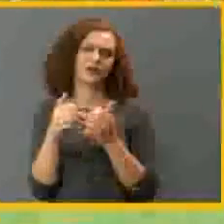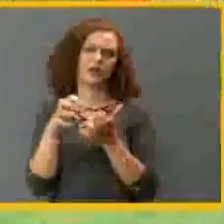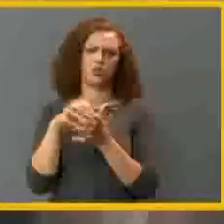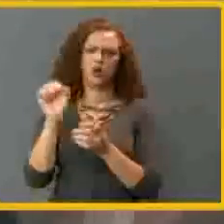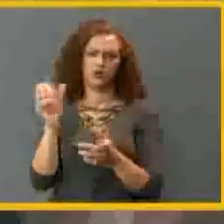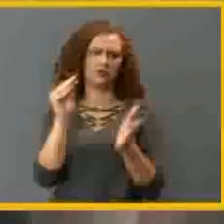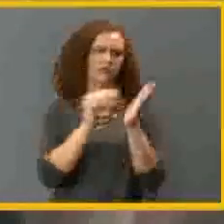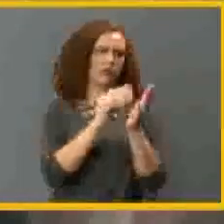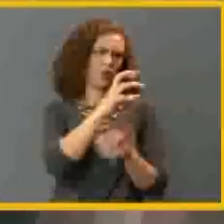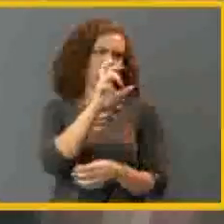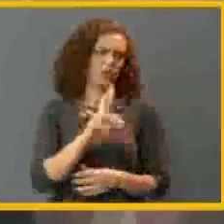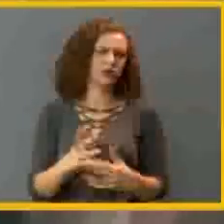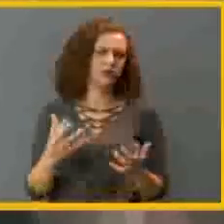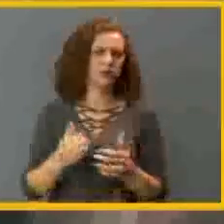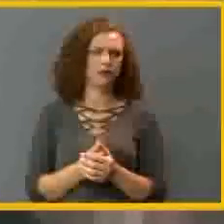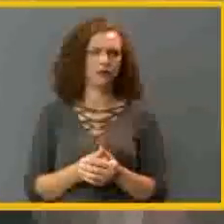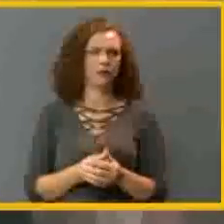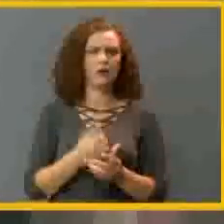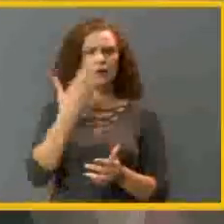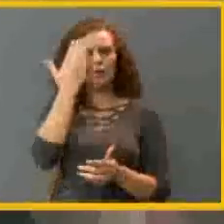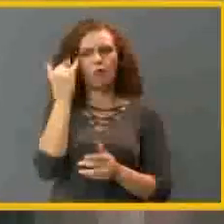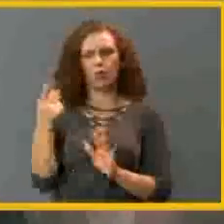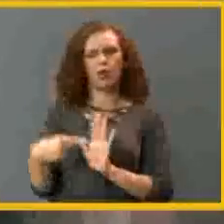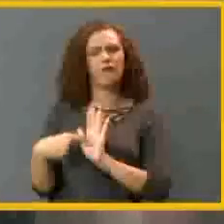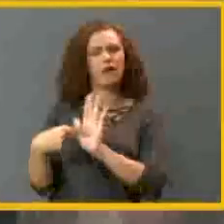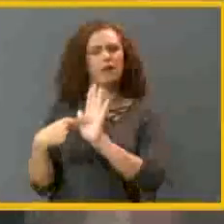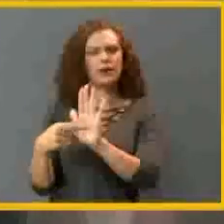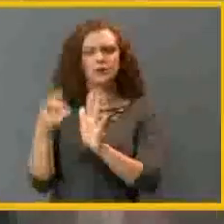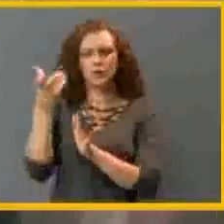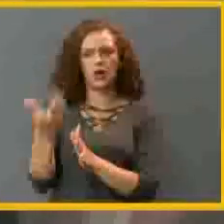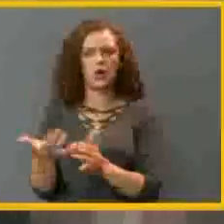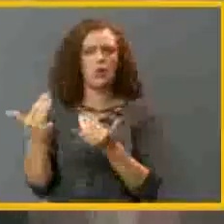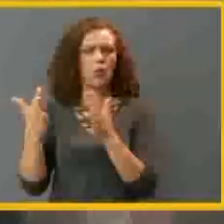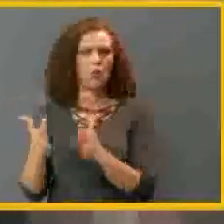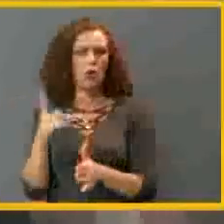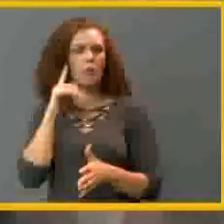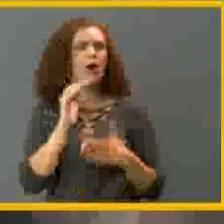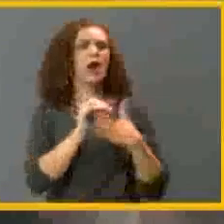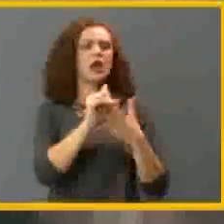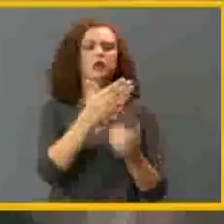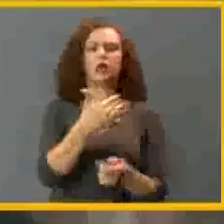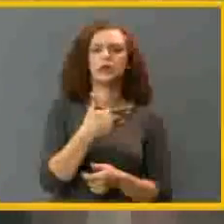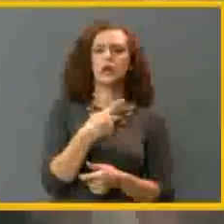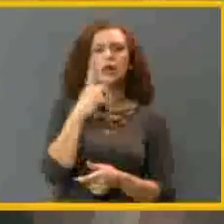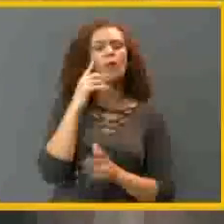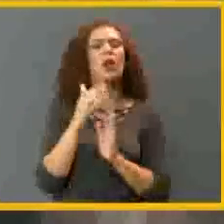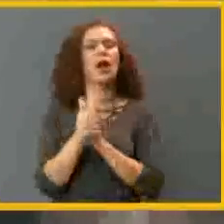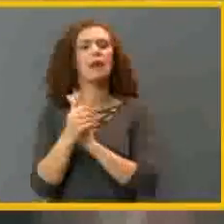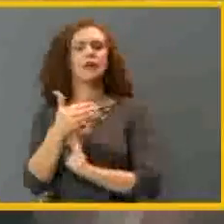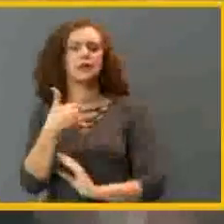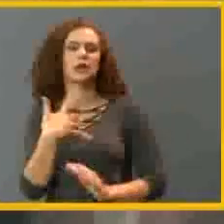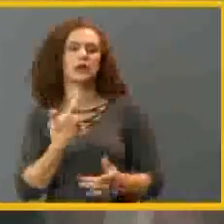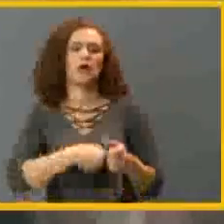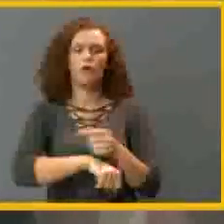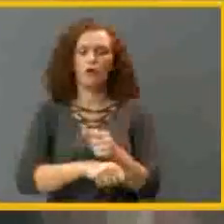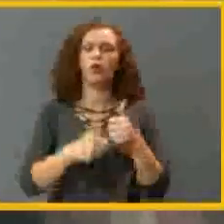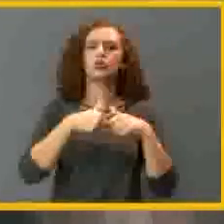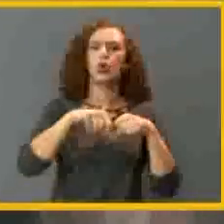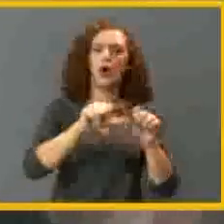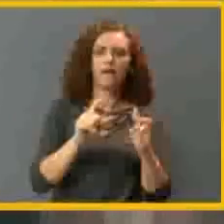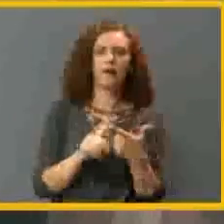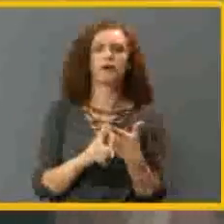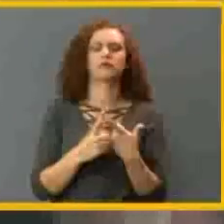puede estar en selección, ¿verdad? Por lo que representa él como jugador, por el liderazgo que tiene, por la capacidad que tiene futbolística todavía,